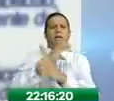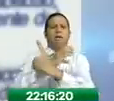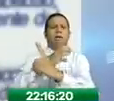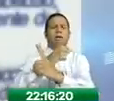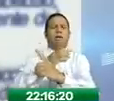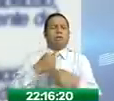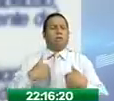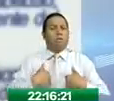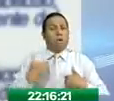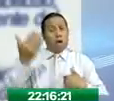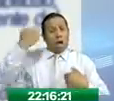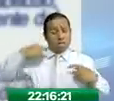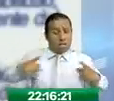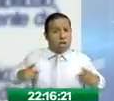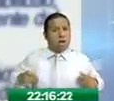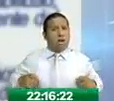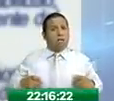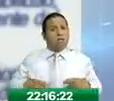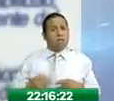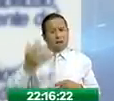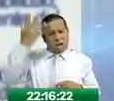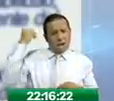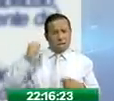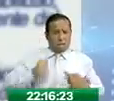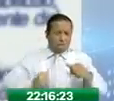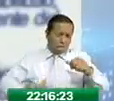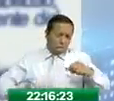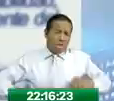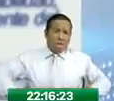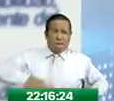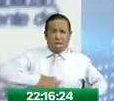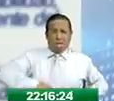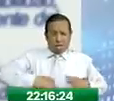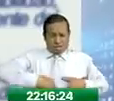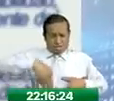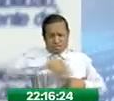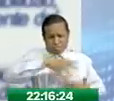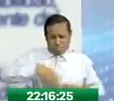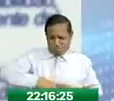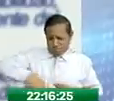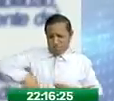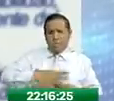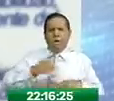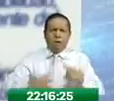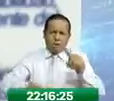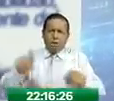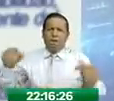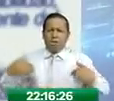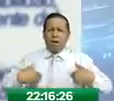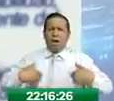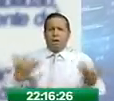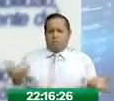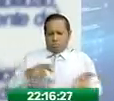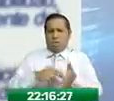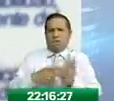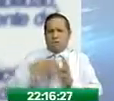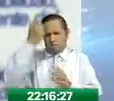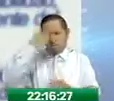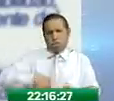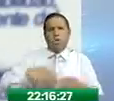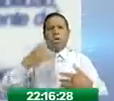haber padecido cáncer, sufrí varias operaciones que implicaron la extirpación de 40 centímetros de mi intestino delgado,